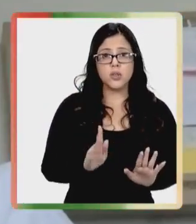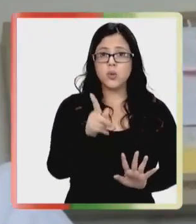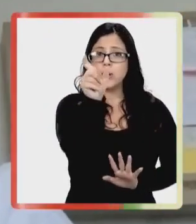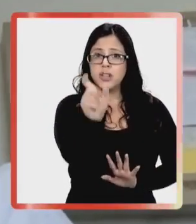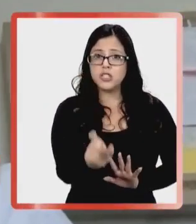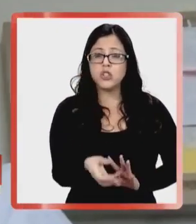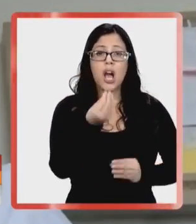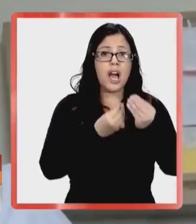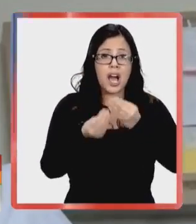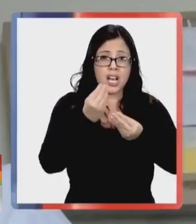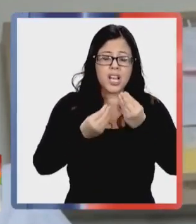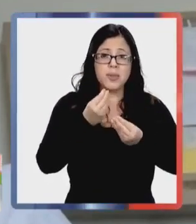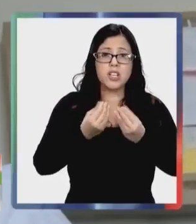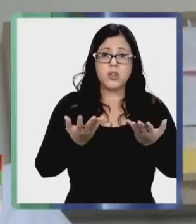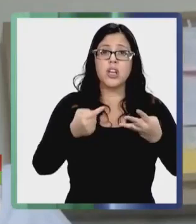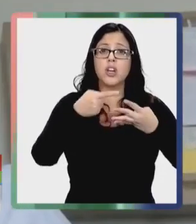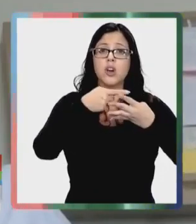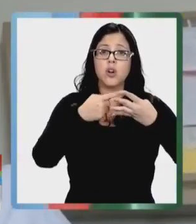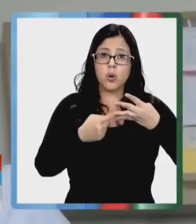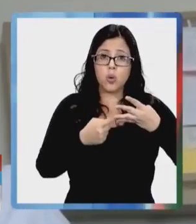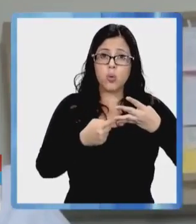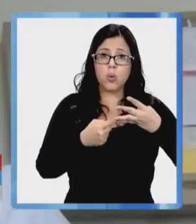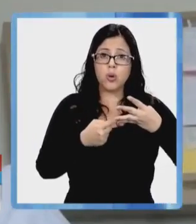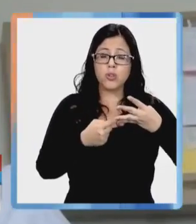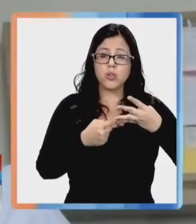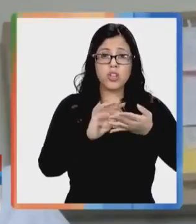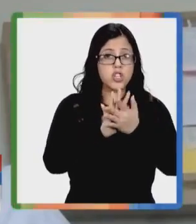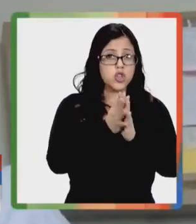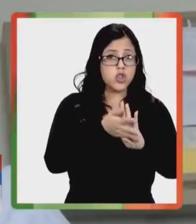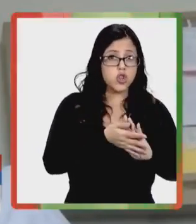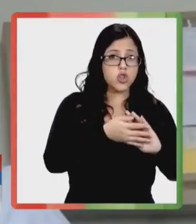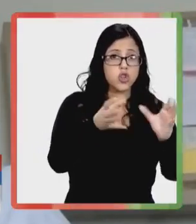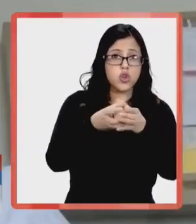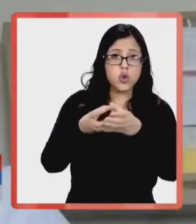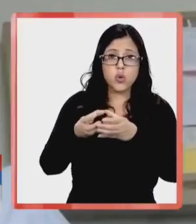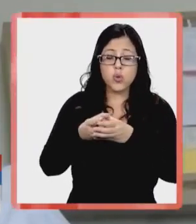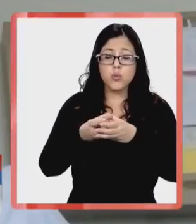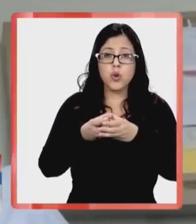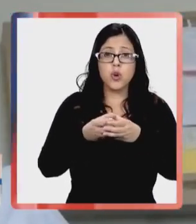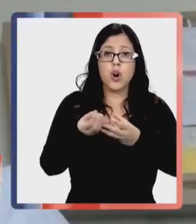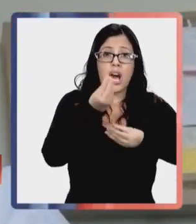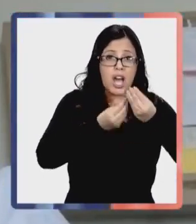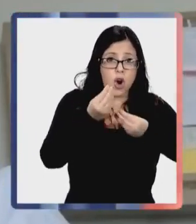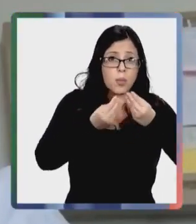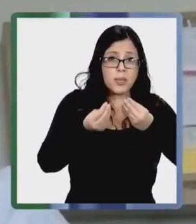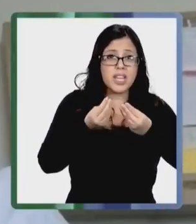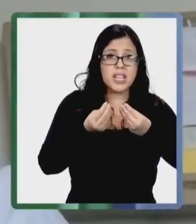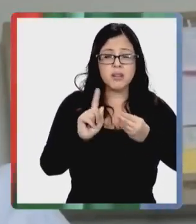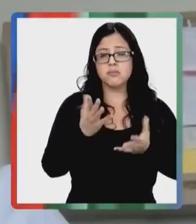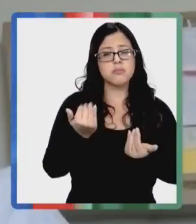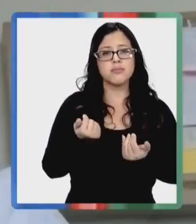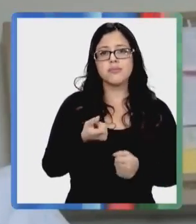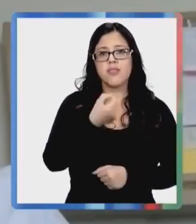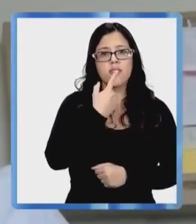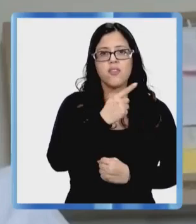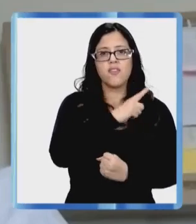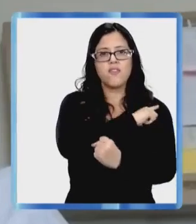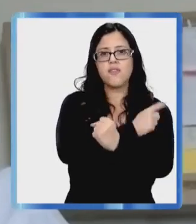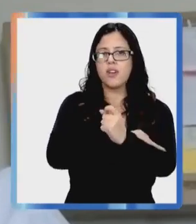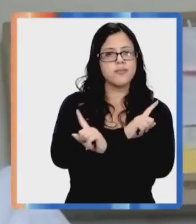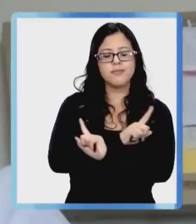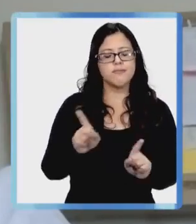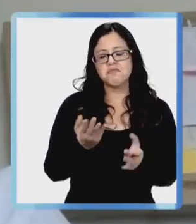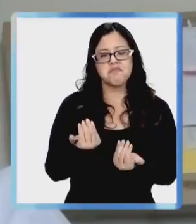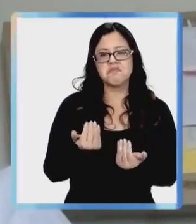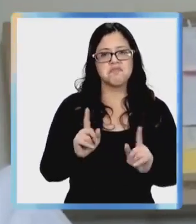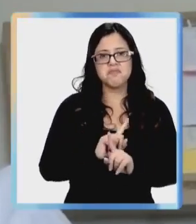Una persona que se alimenta con los 4 grupos, con todos los grupos de comidas, que existen, o alimentos, más bien dicho, no requiere vitaminas,